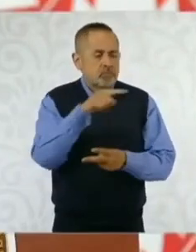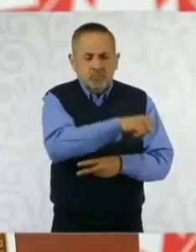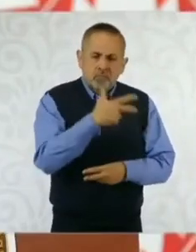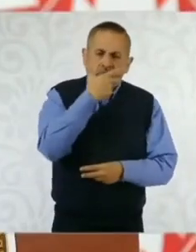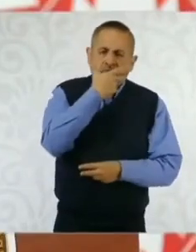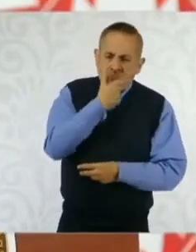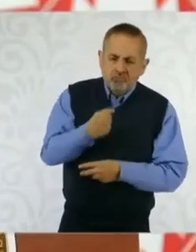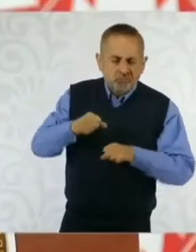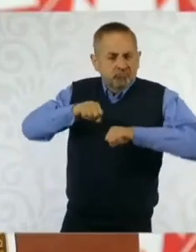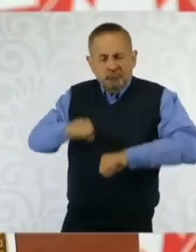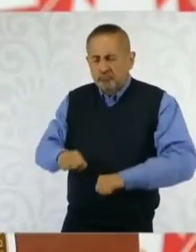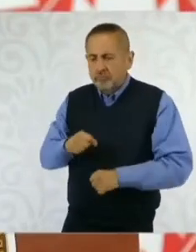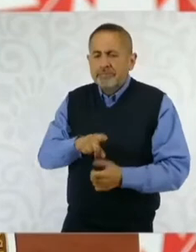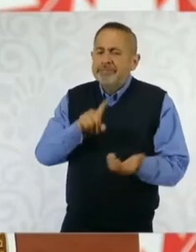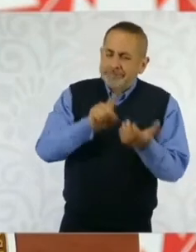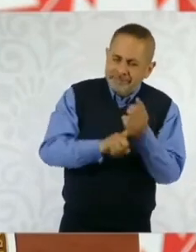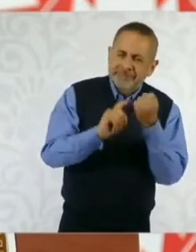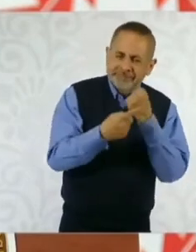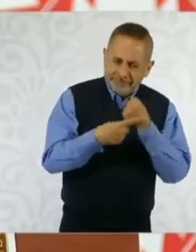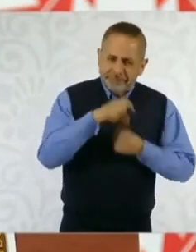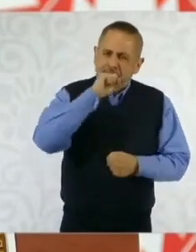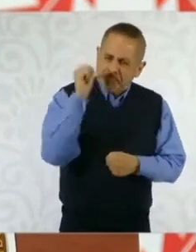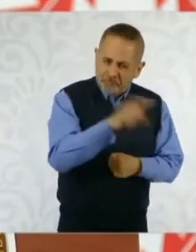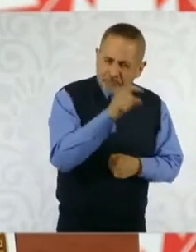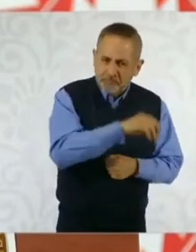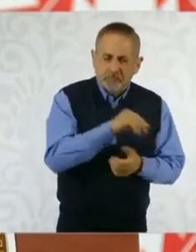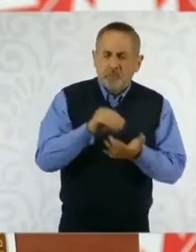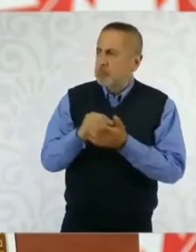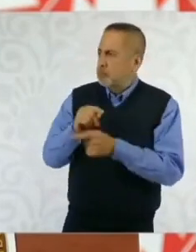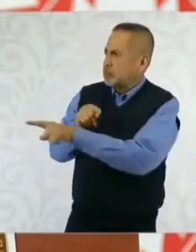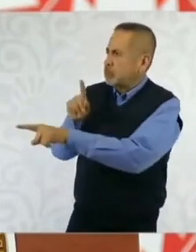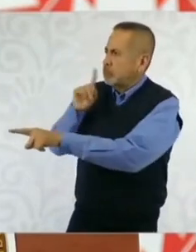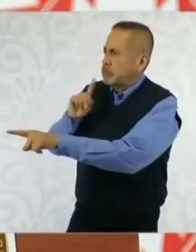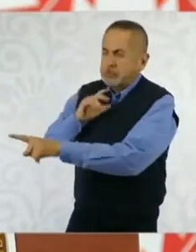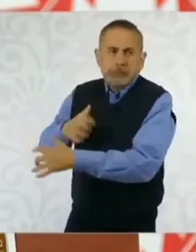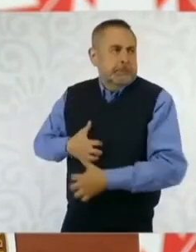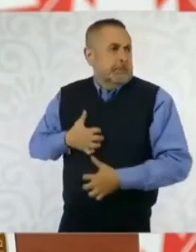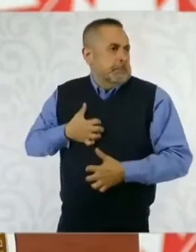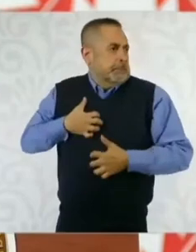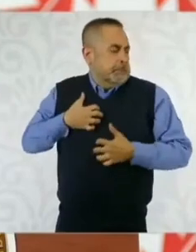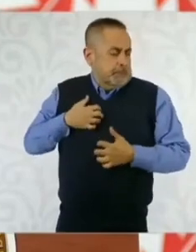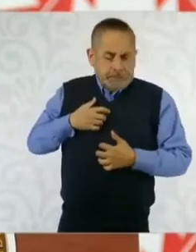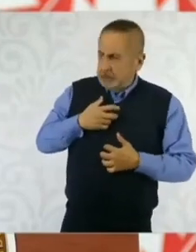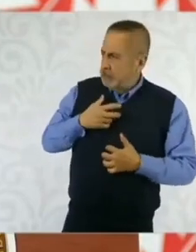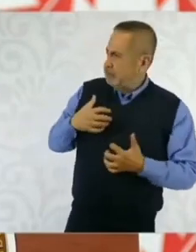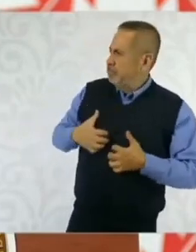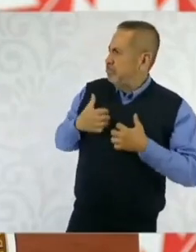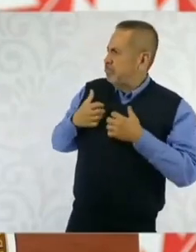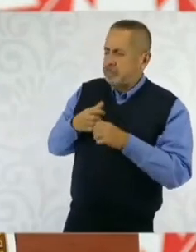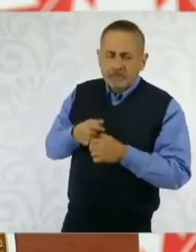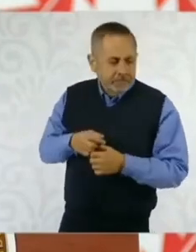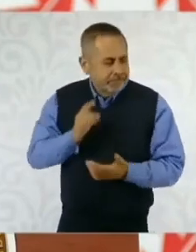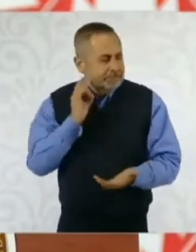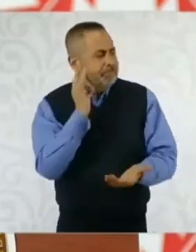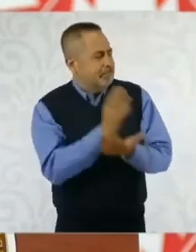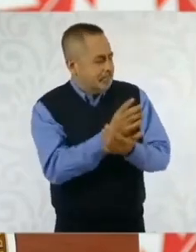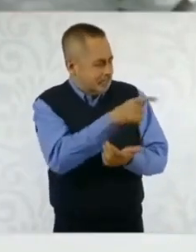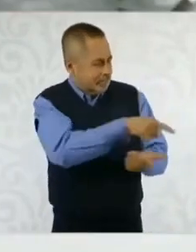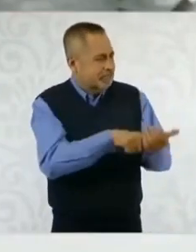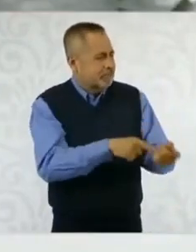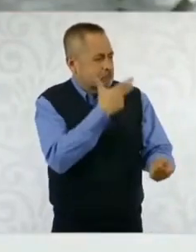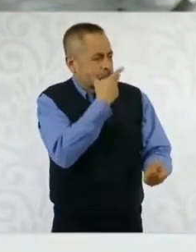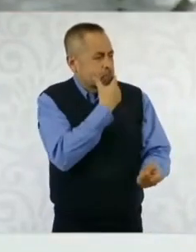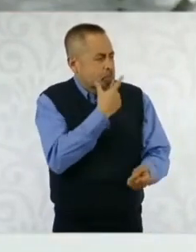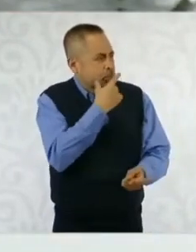la misoginia que se esconde en estas críticas, que también es muy reveladora de quiénes